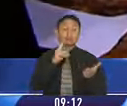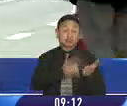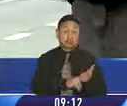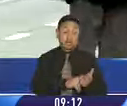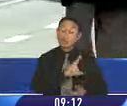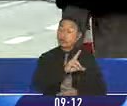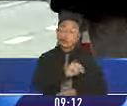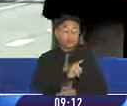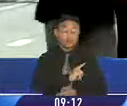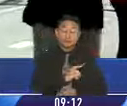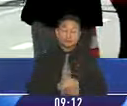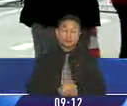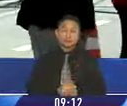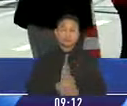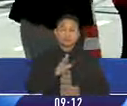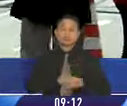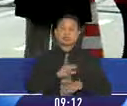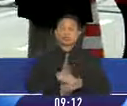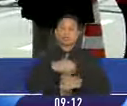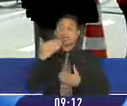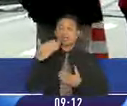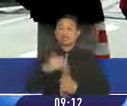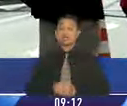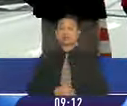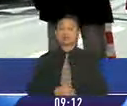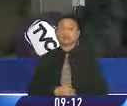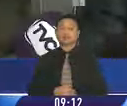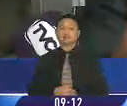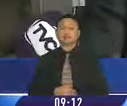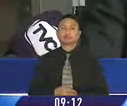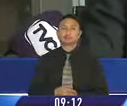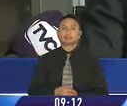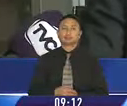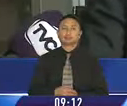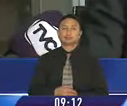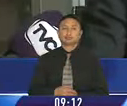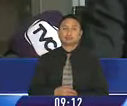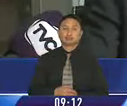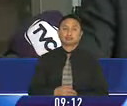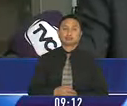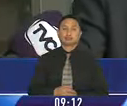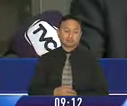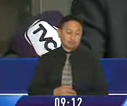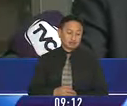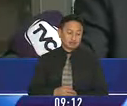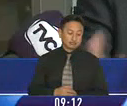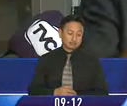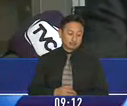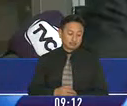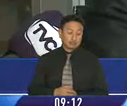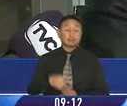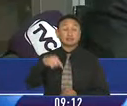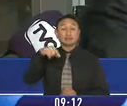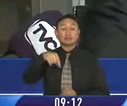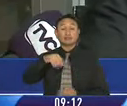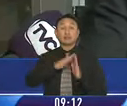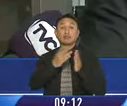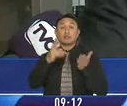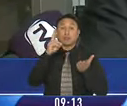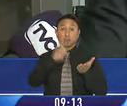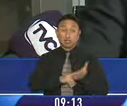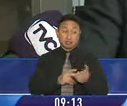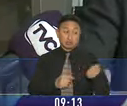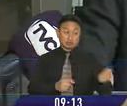Ecuador responde a cuestiones políticas. ¿Cuál es la lectura final? Nosotros no queremos otorgar esta exención de visado